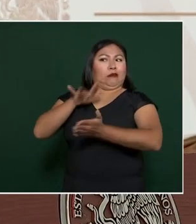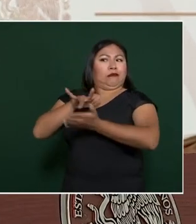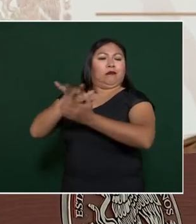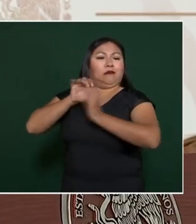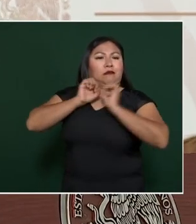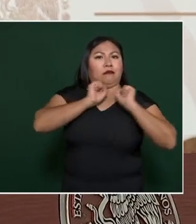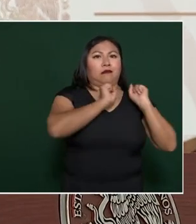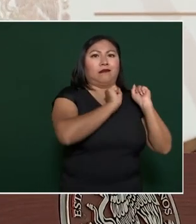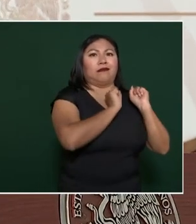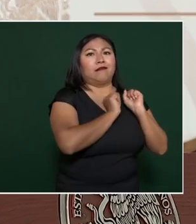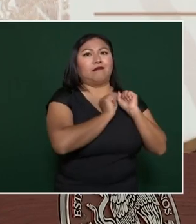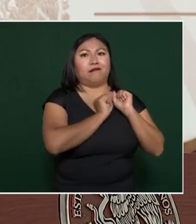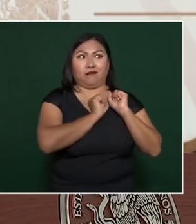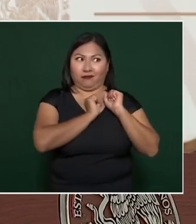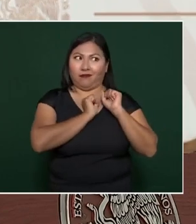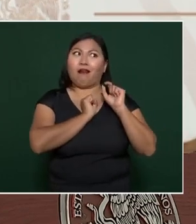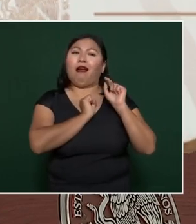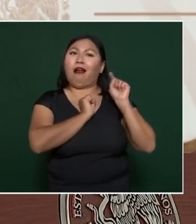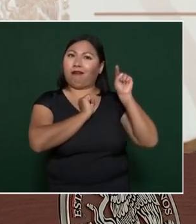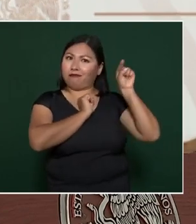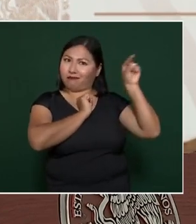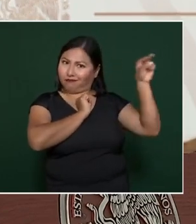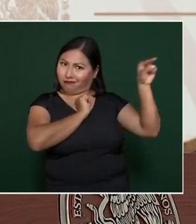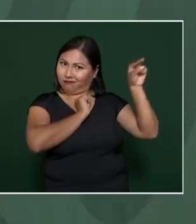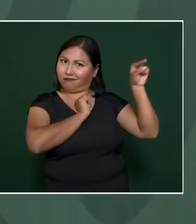pero no